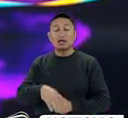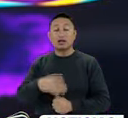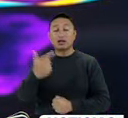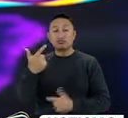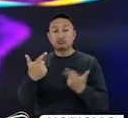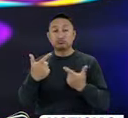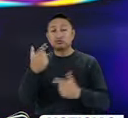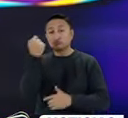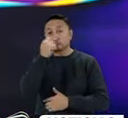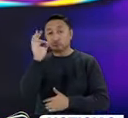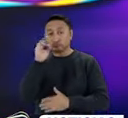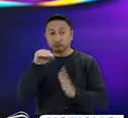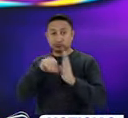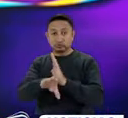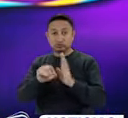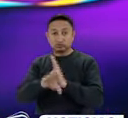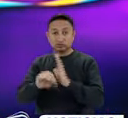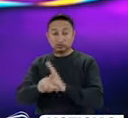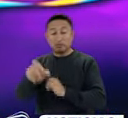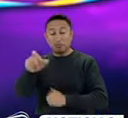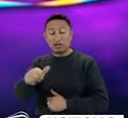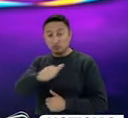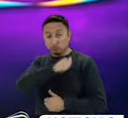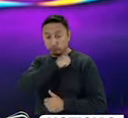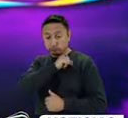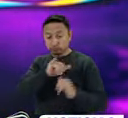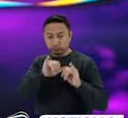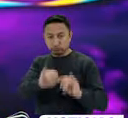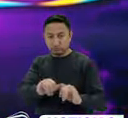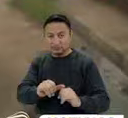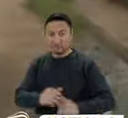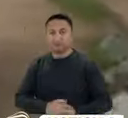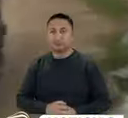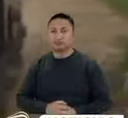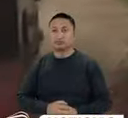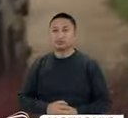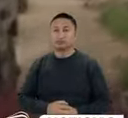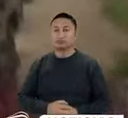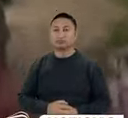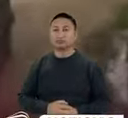armas, drogas y para mantener a personas secuestradas.